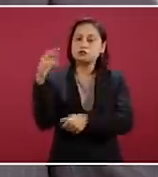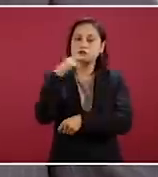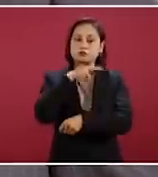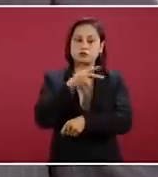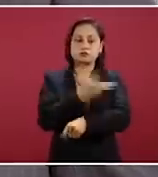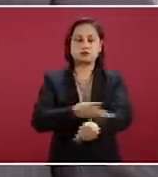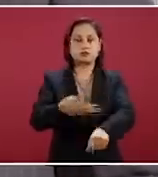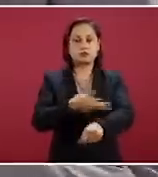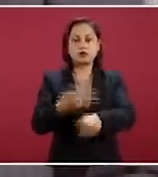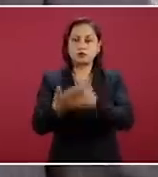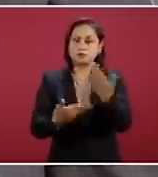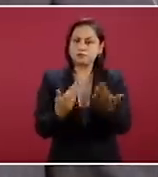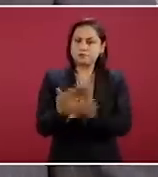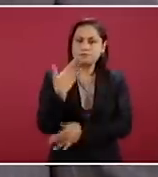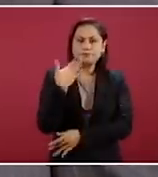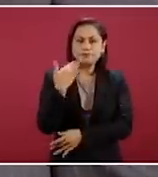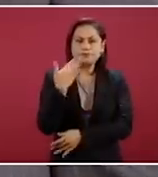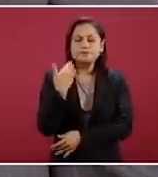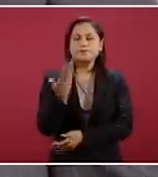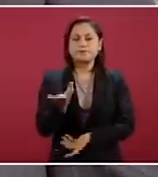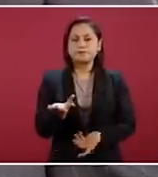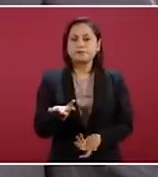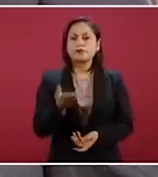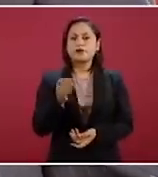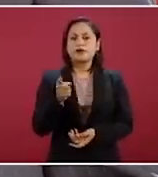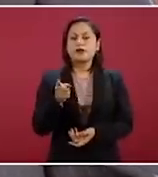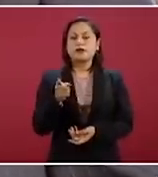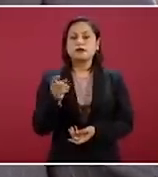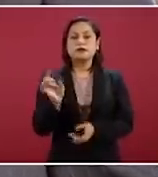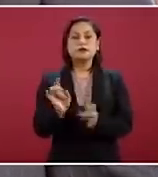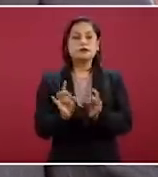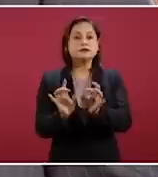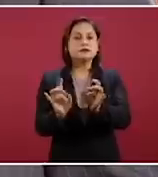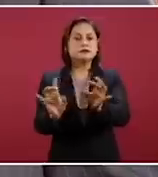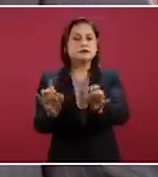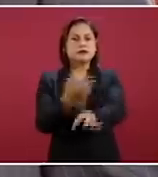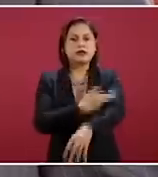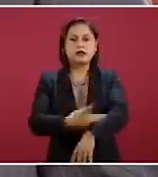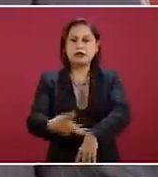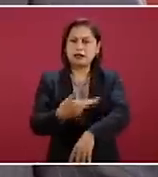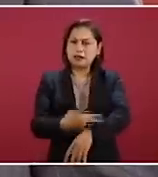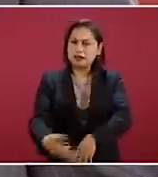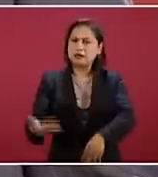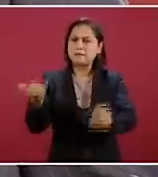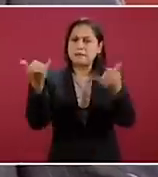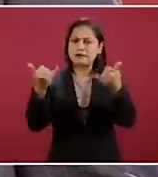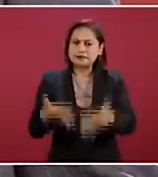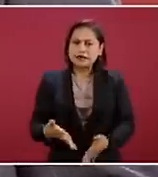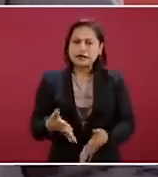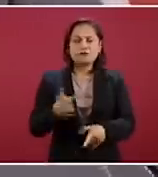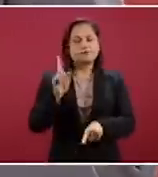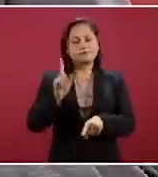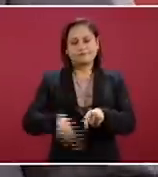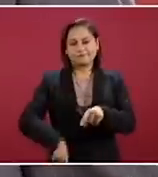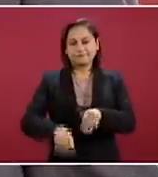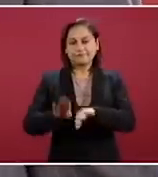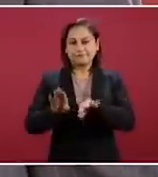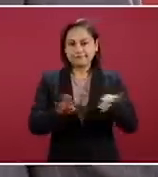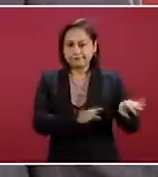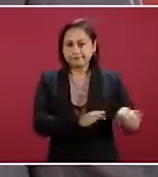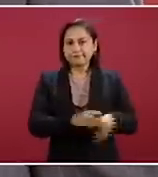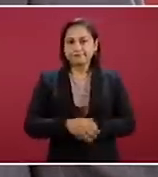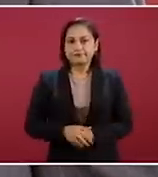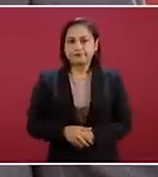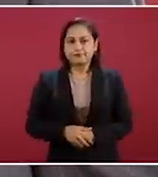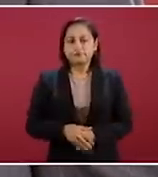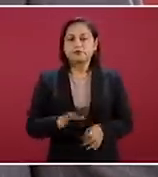con amabilidad, con agilidad, y evitar este tipo de tramitología que a veces impide o bien